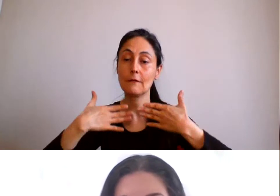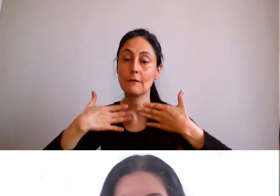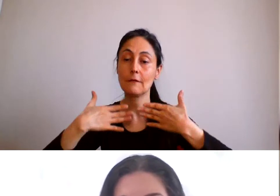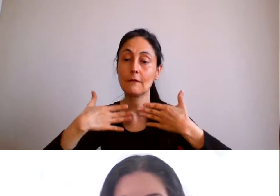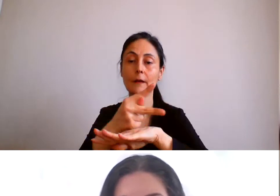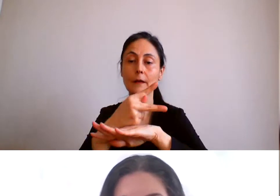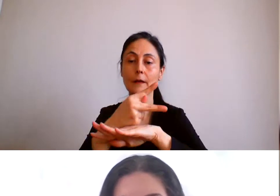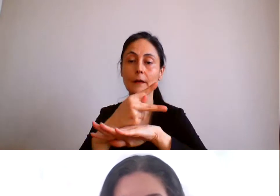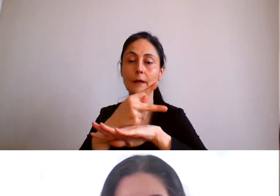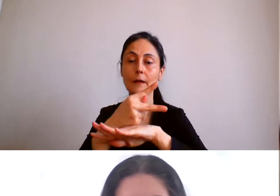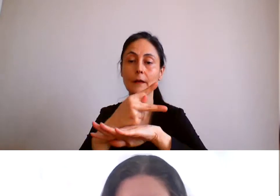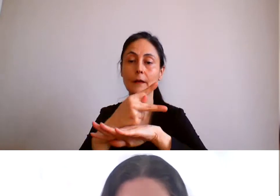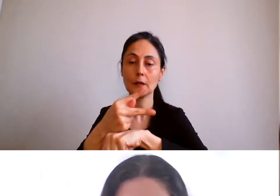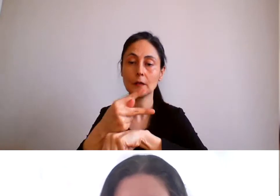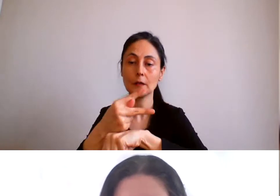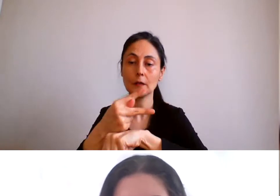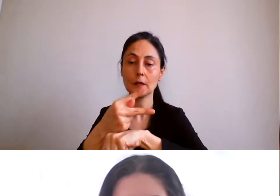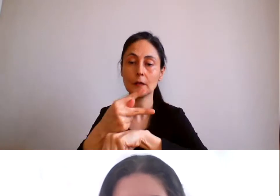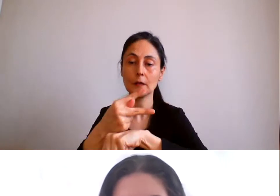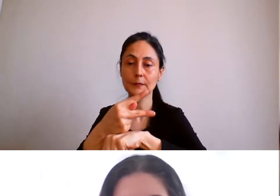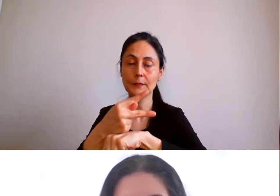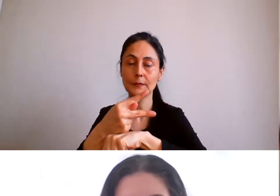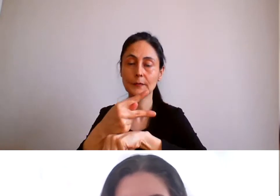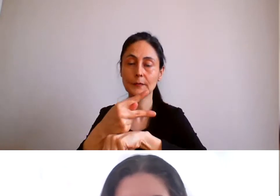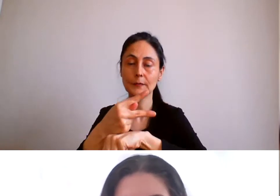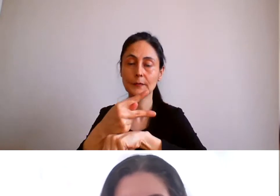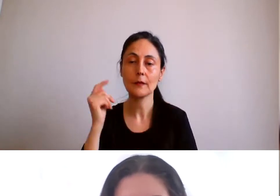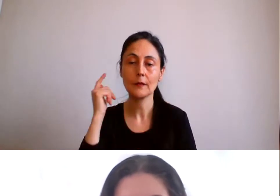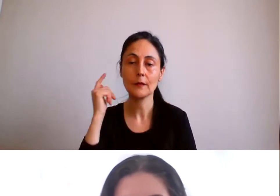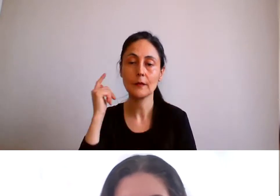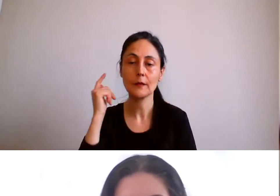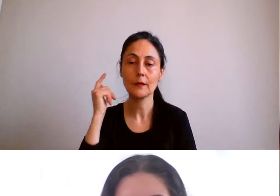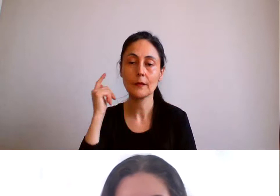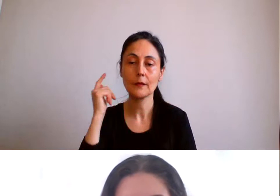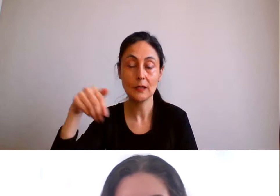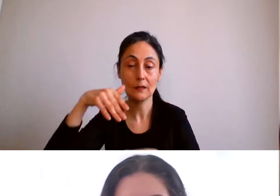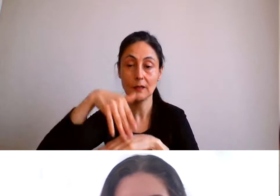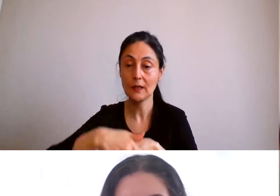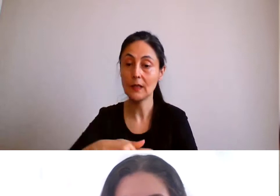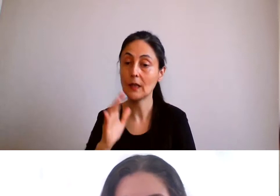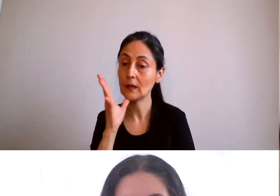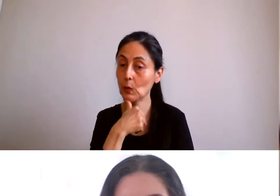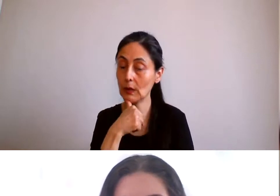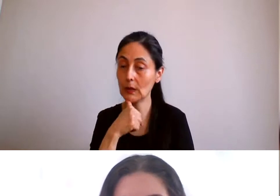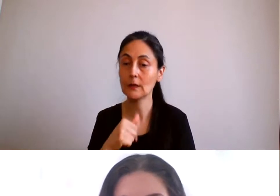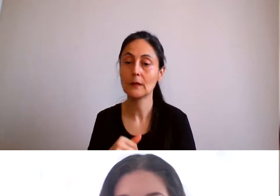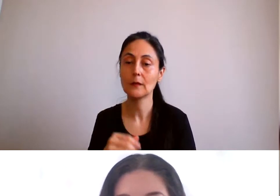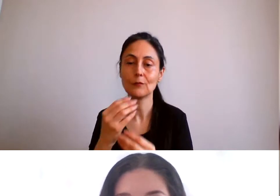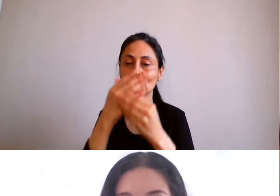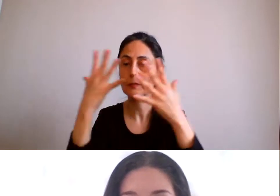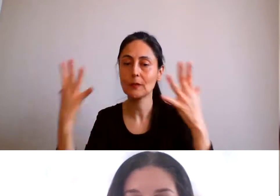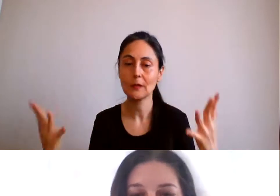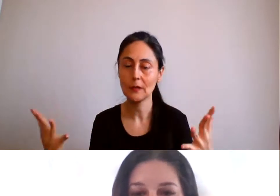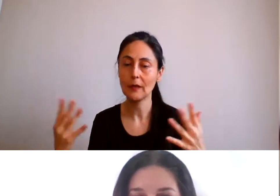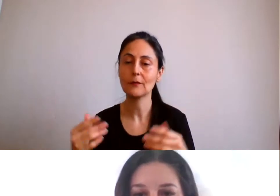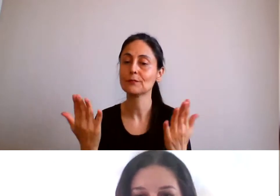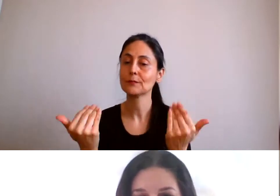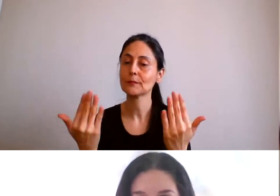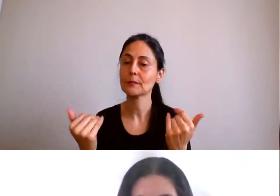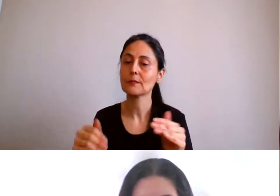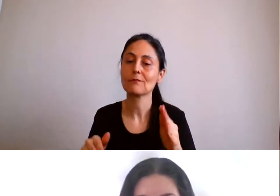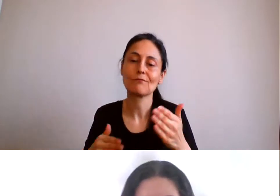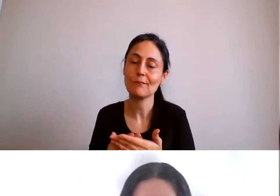que no pudimos escuchar esta tarde su intervención, pero que estaría claro en la necesidad imperiosa de